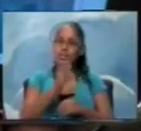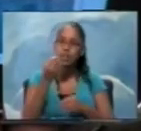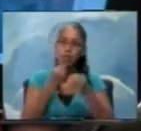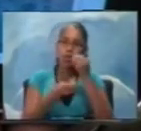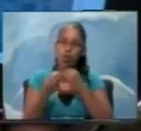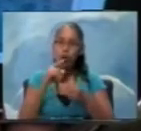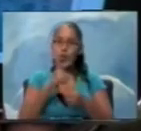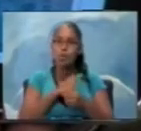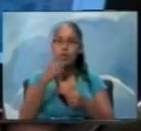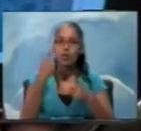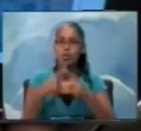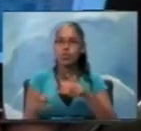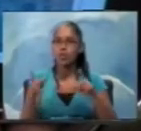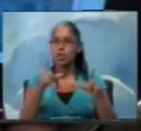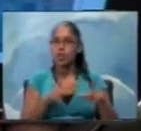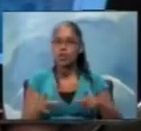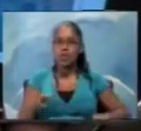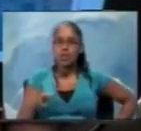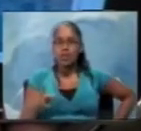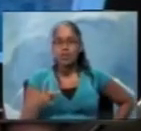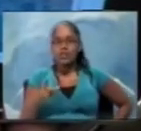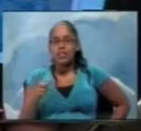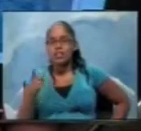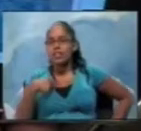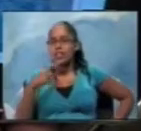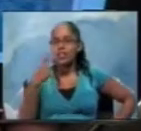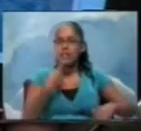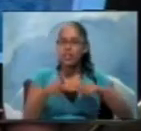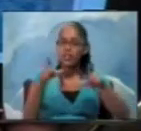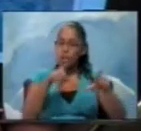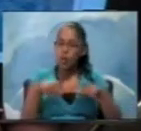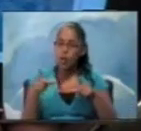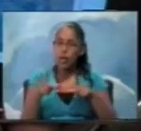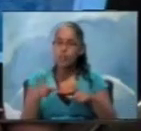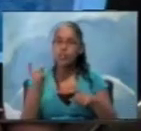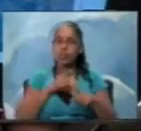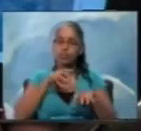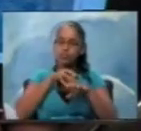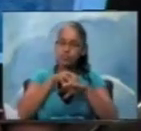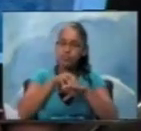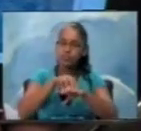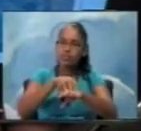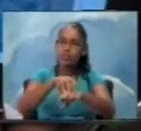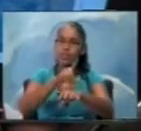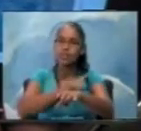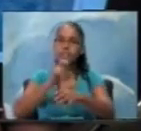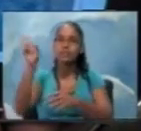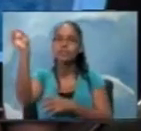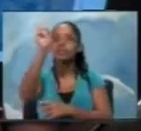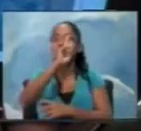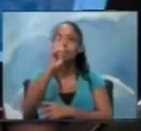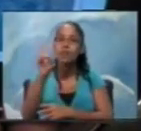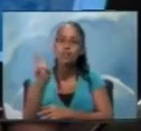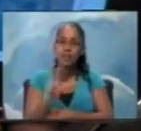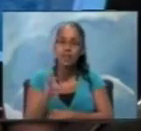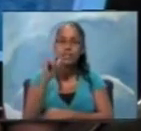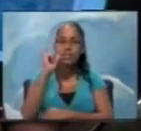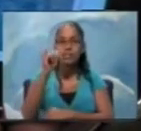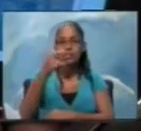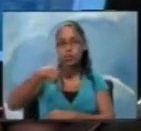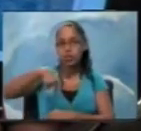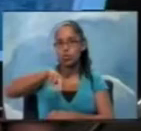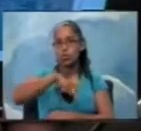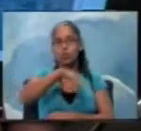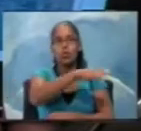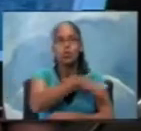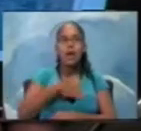en Aruba, en Bonaire, en Curazao, lo llevan de Venezuela, y nosotros